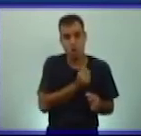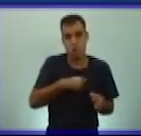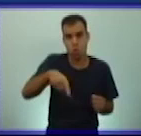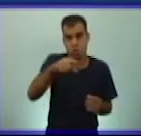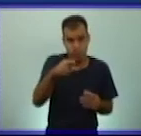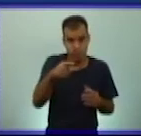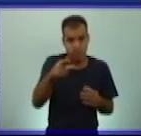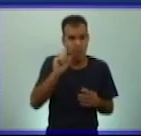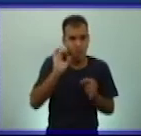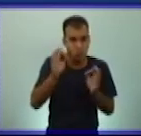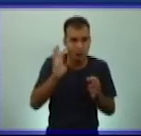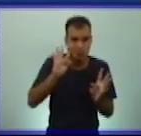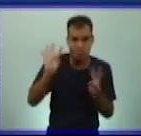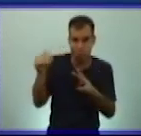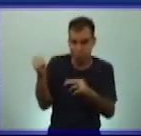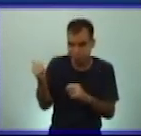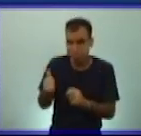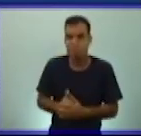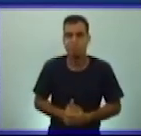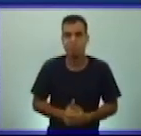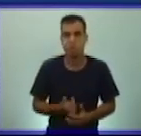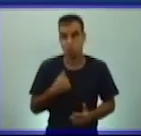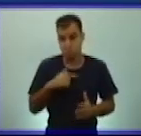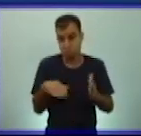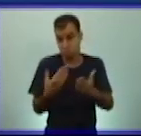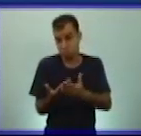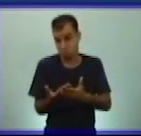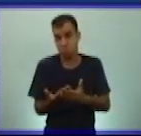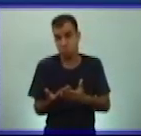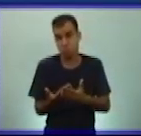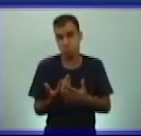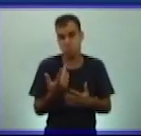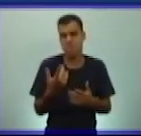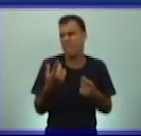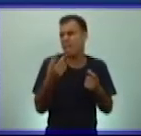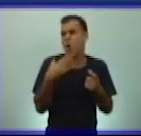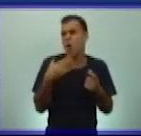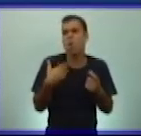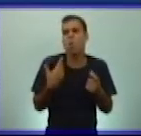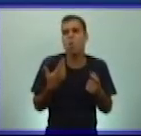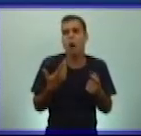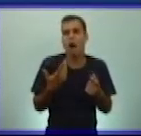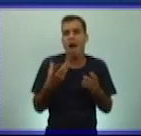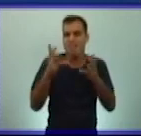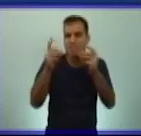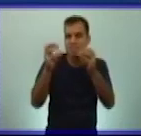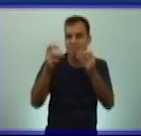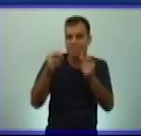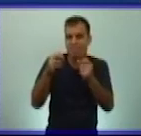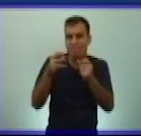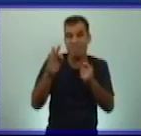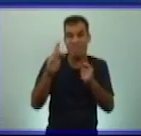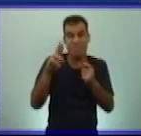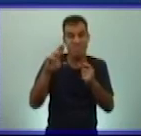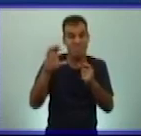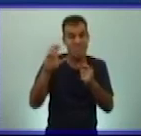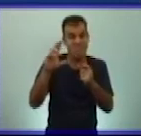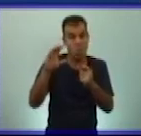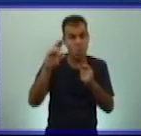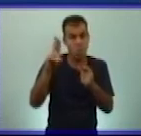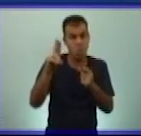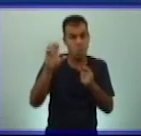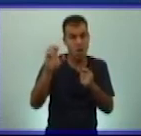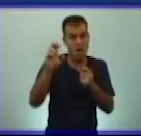sigan conmigo, que si yo propongo determinar el valor de la frecuencia, y vamos a